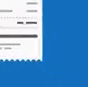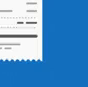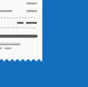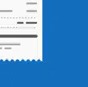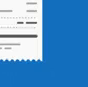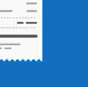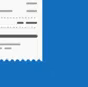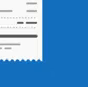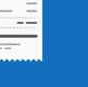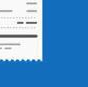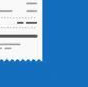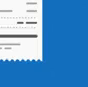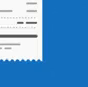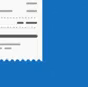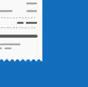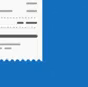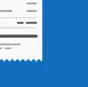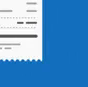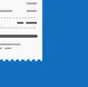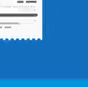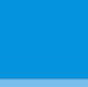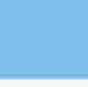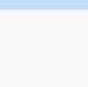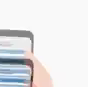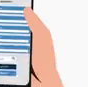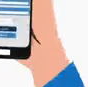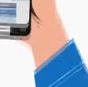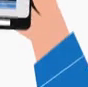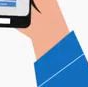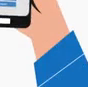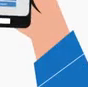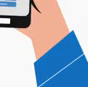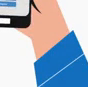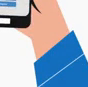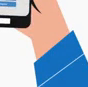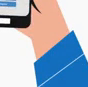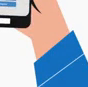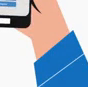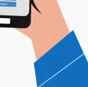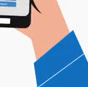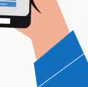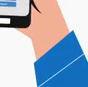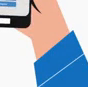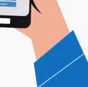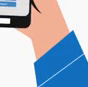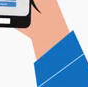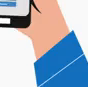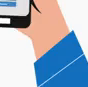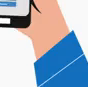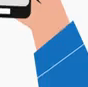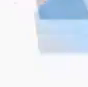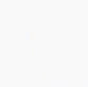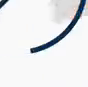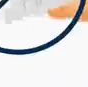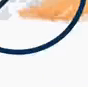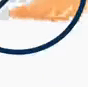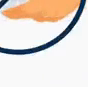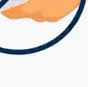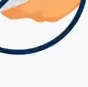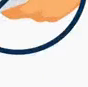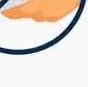recuerda que esta factura es la única válida el registro es un trámite personal y sin intermediarios